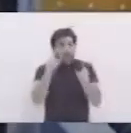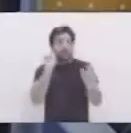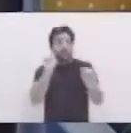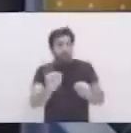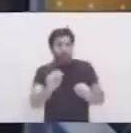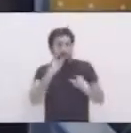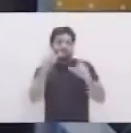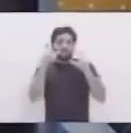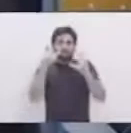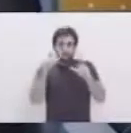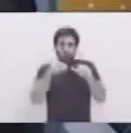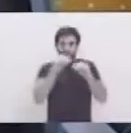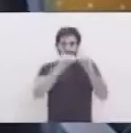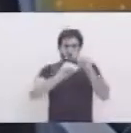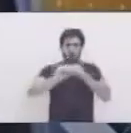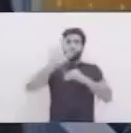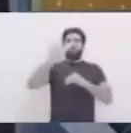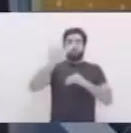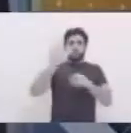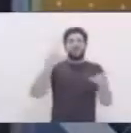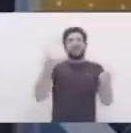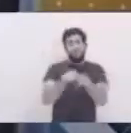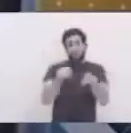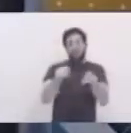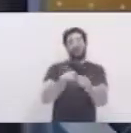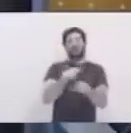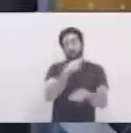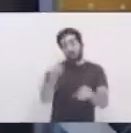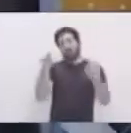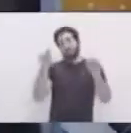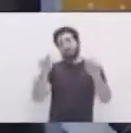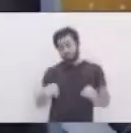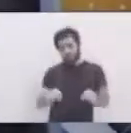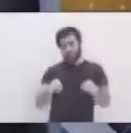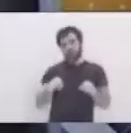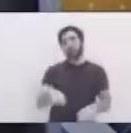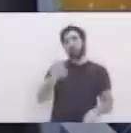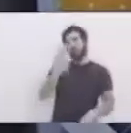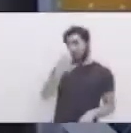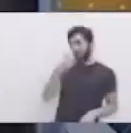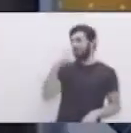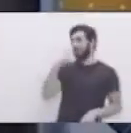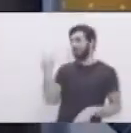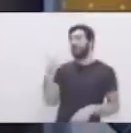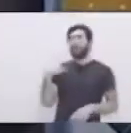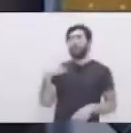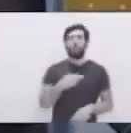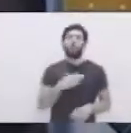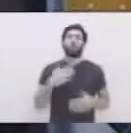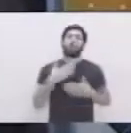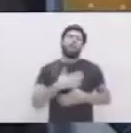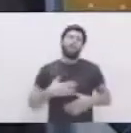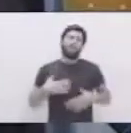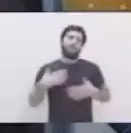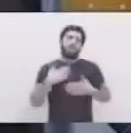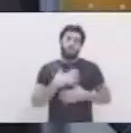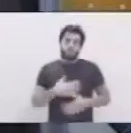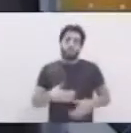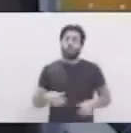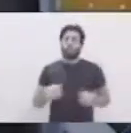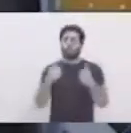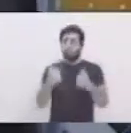Dije, si yo puedo, jóvenes, ustedes también pueden. Todos vamos a poder hacer esta actividad y lo mejor es que es para que nos pasemos un buen